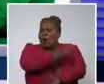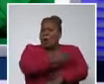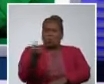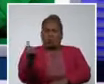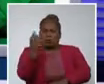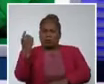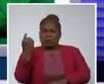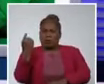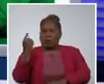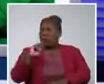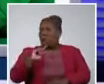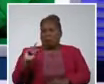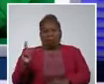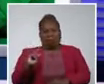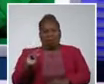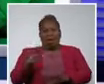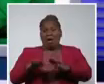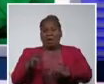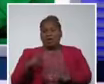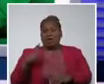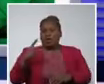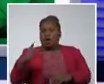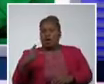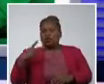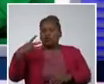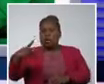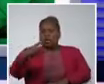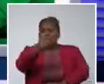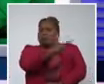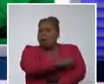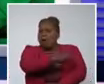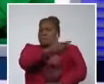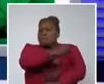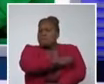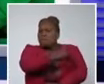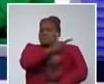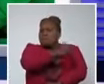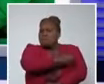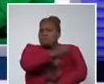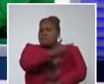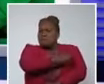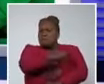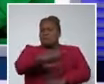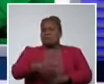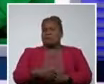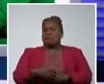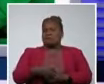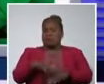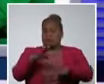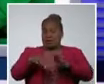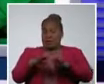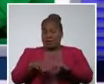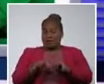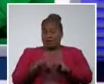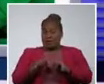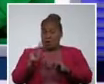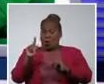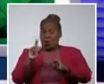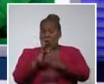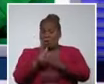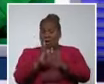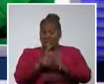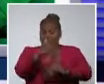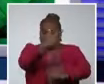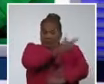tener a veces 2 y 3 dosis, incluso con un espaciamiento hasta de un mes entre una y otra.